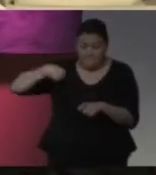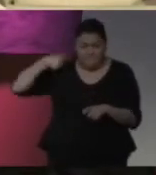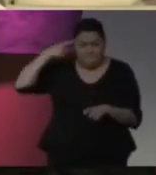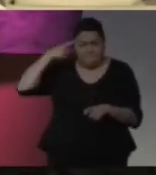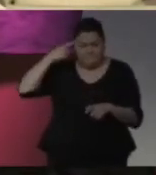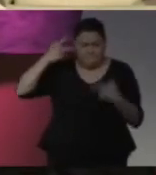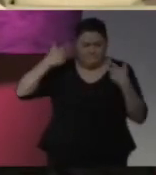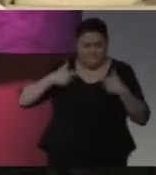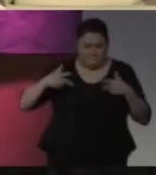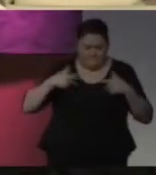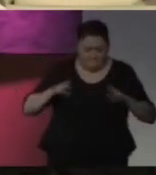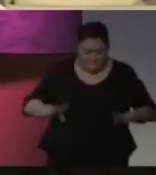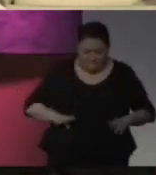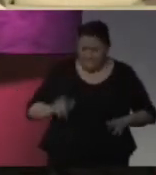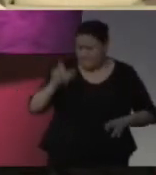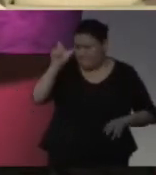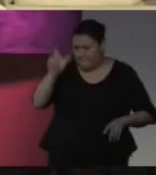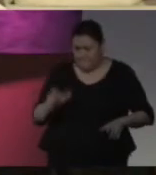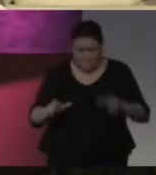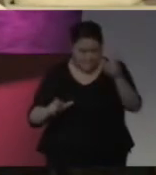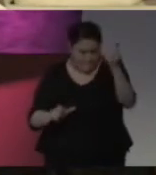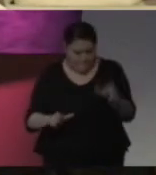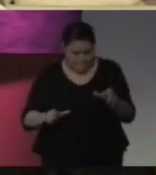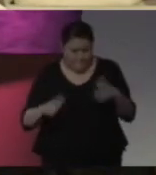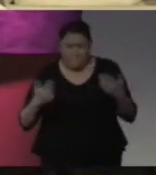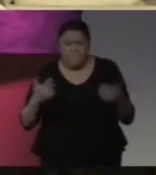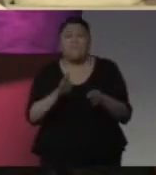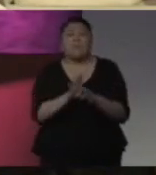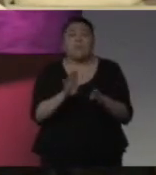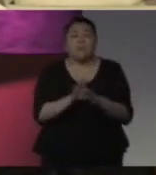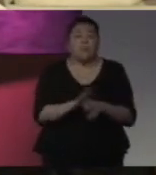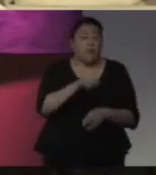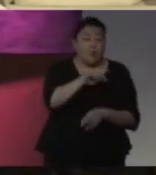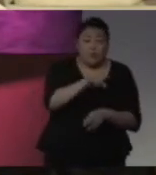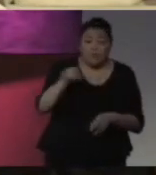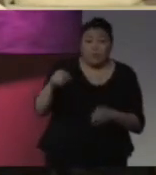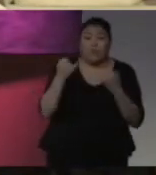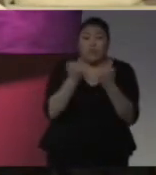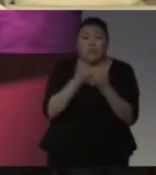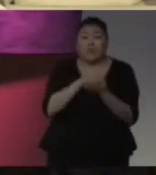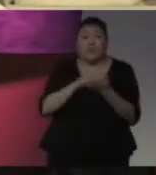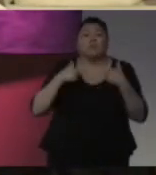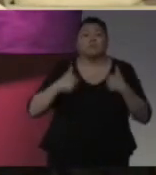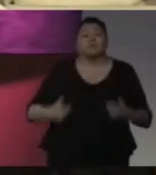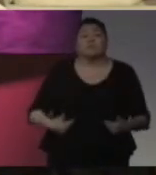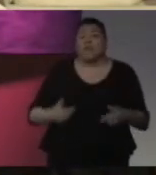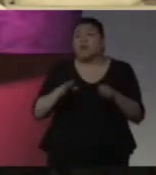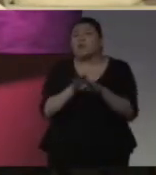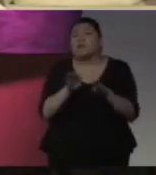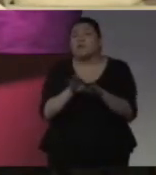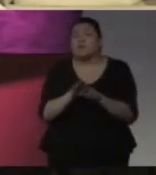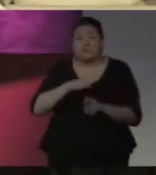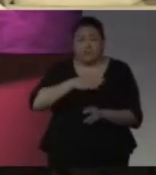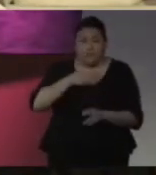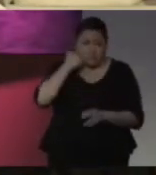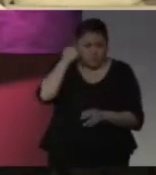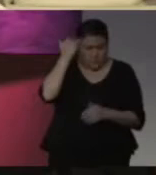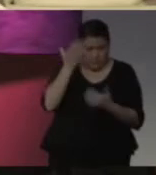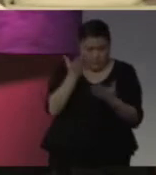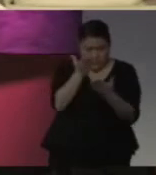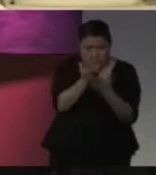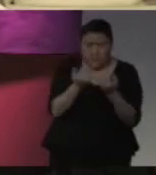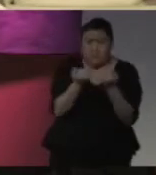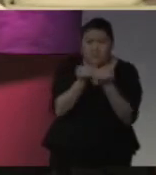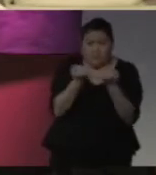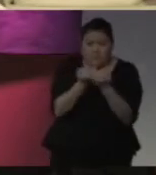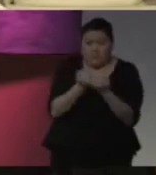sujeto individual, fundamento imprescindible de los derechos humanos. Yo quisiera, pues aquí también lo tomo